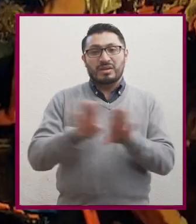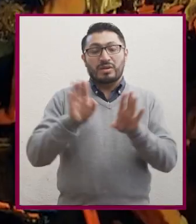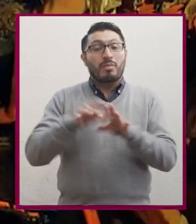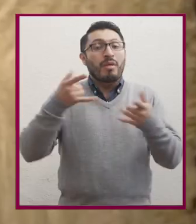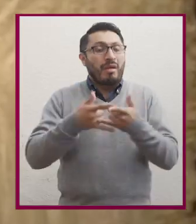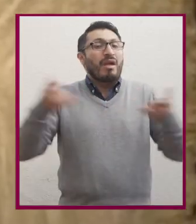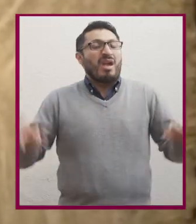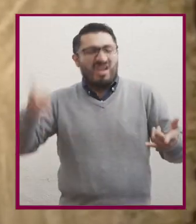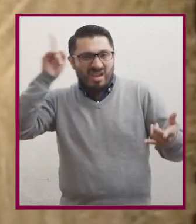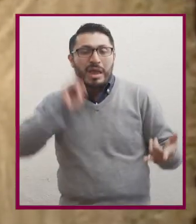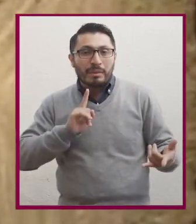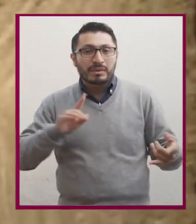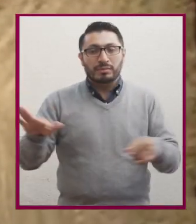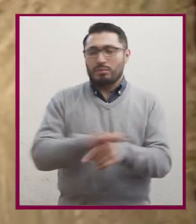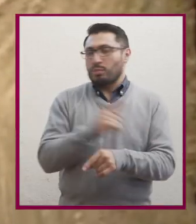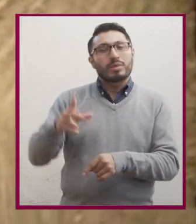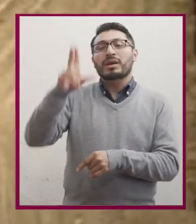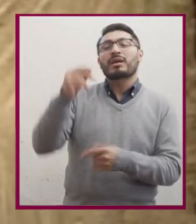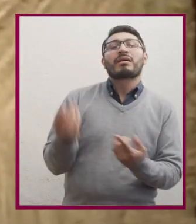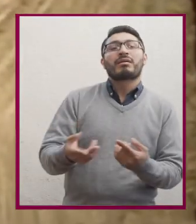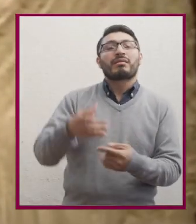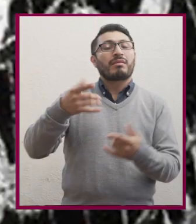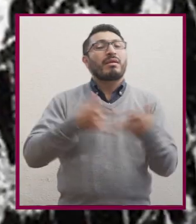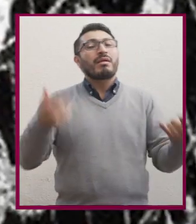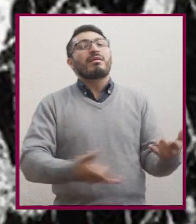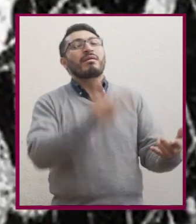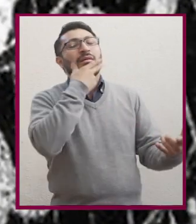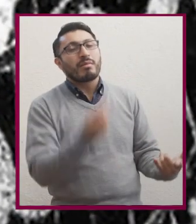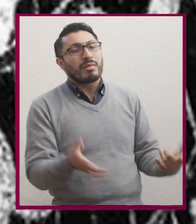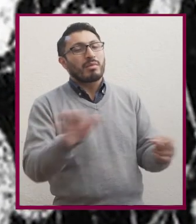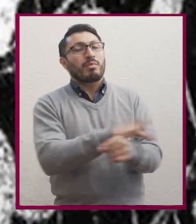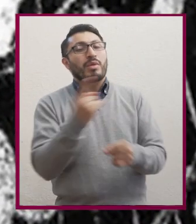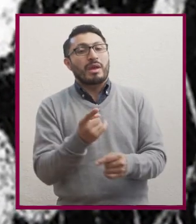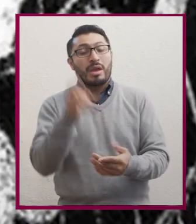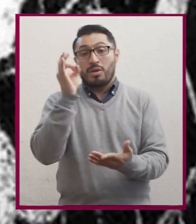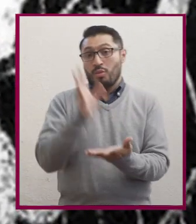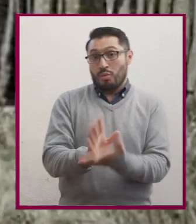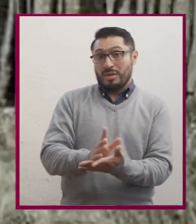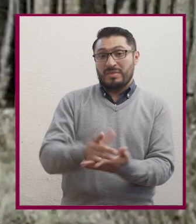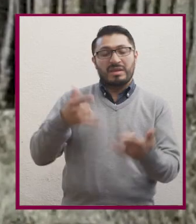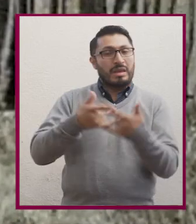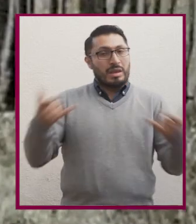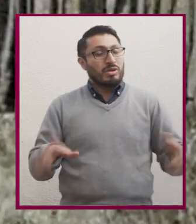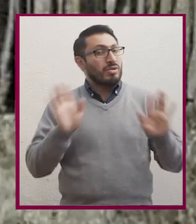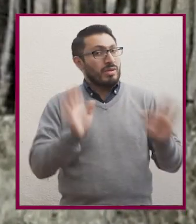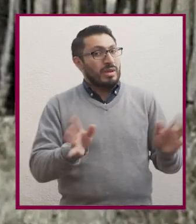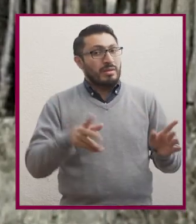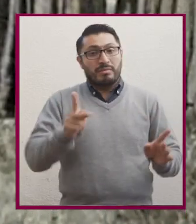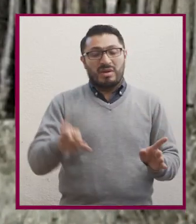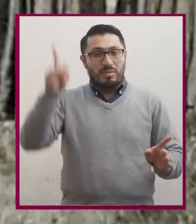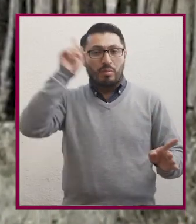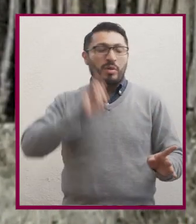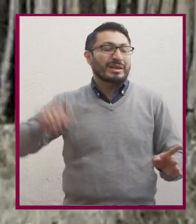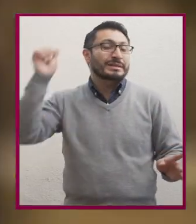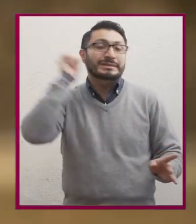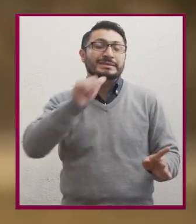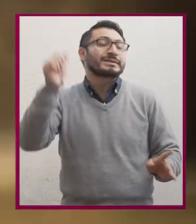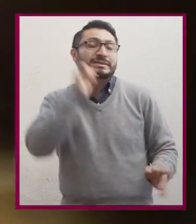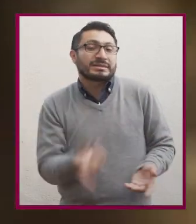las mujeres. ¿Por qué no se dice historia de los hombres? Se habla de historia a secas, pero las mujeres siempre han estado